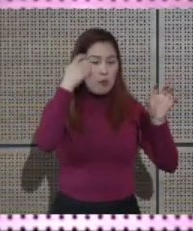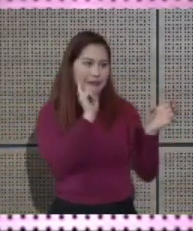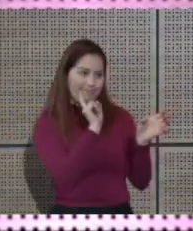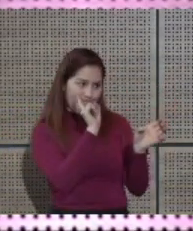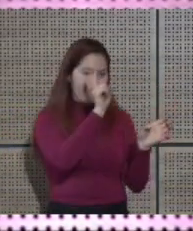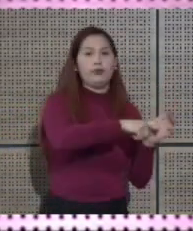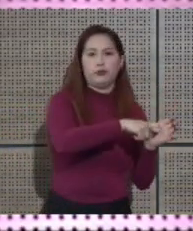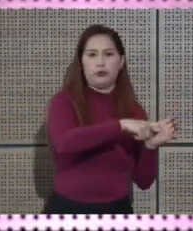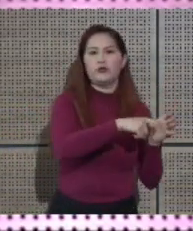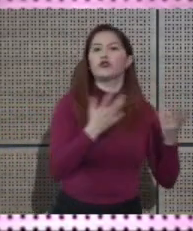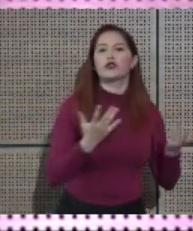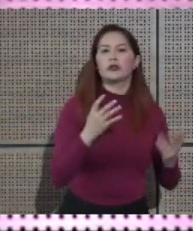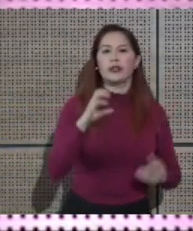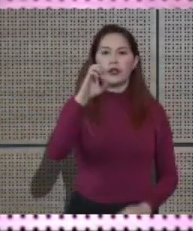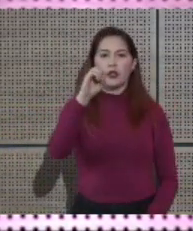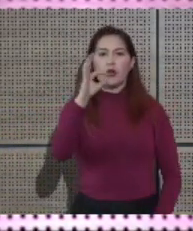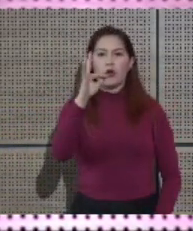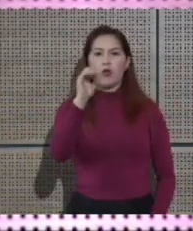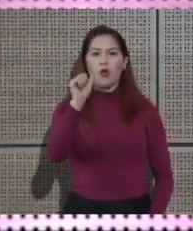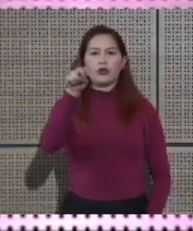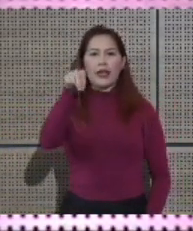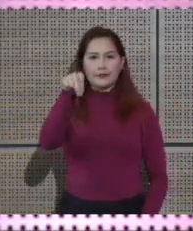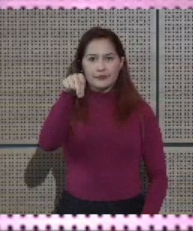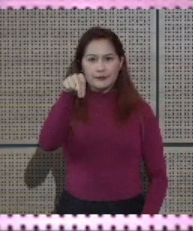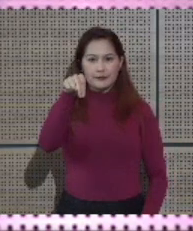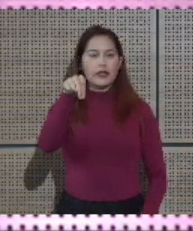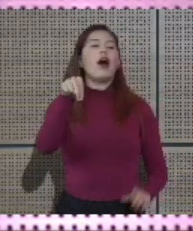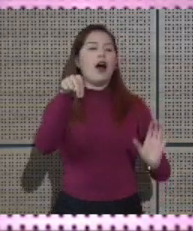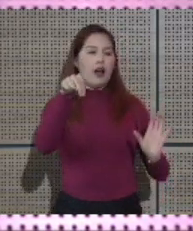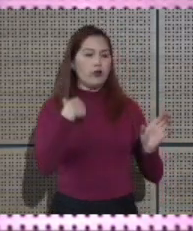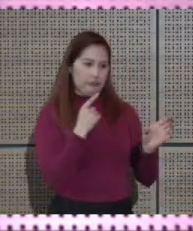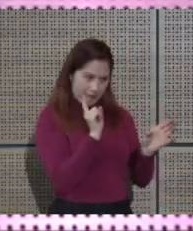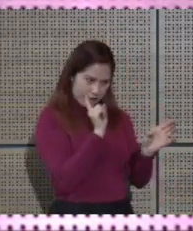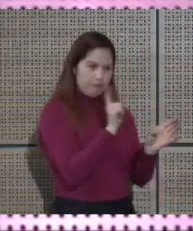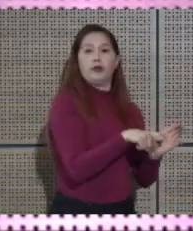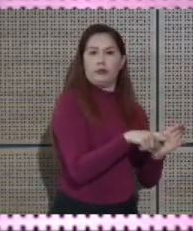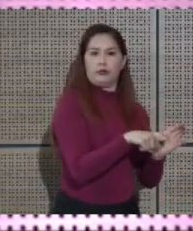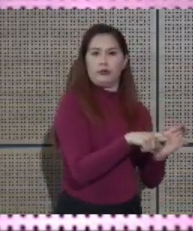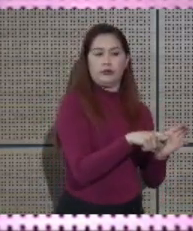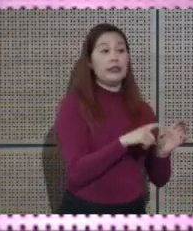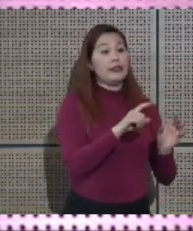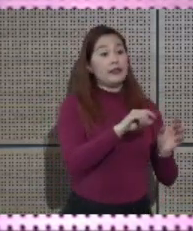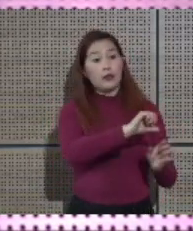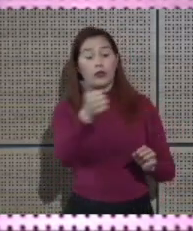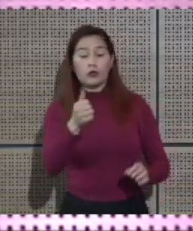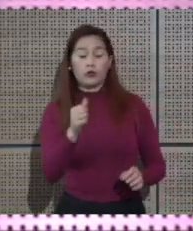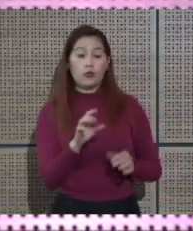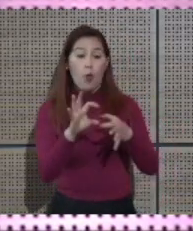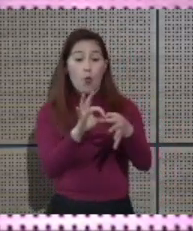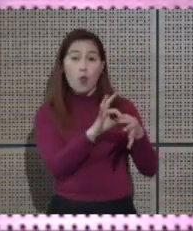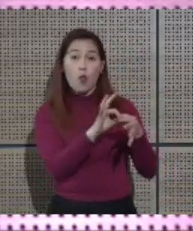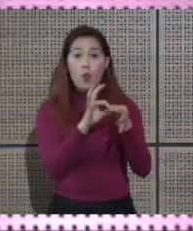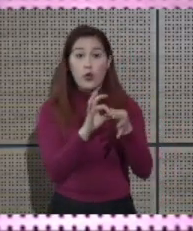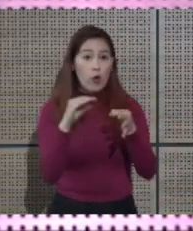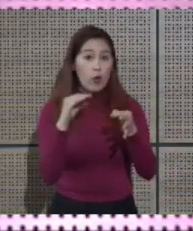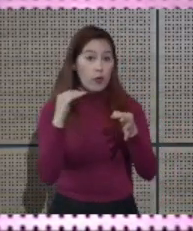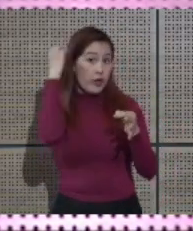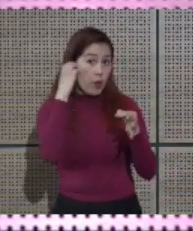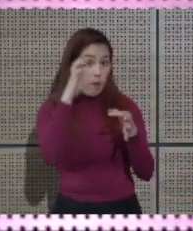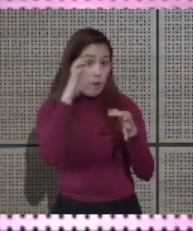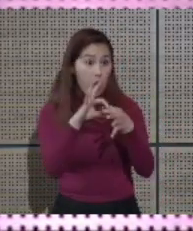de la que España había estado excluida durante mucho tiempo. Y posteriormente eso, la entrada en la Unión Europea, y